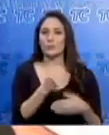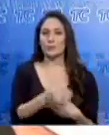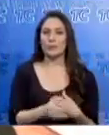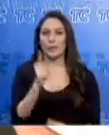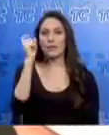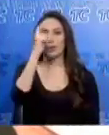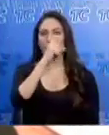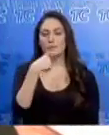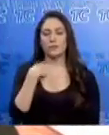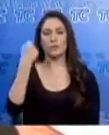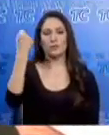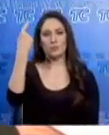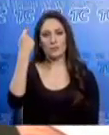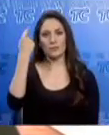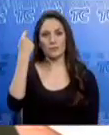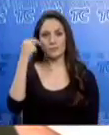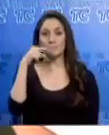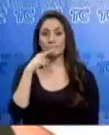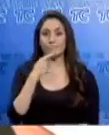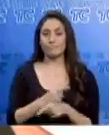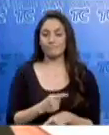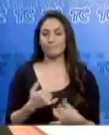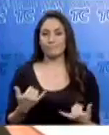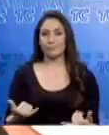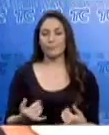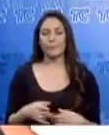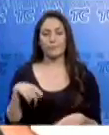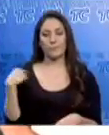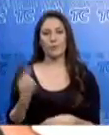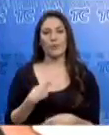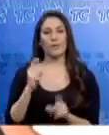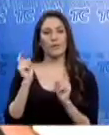y allí creo que vamos a tener nosotros